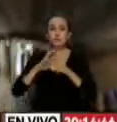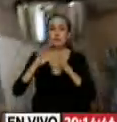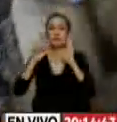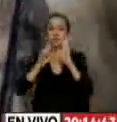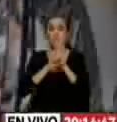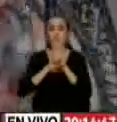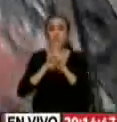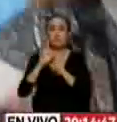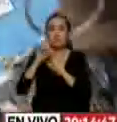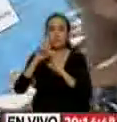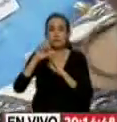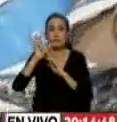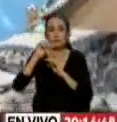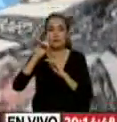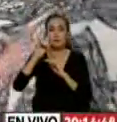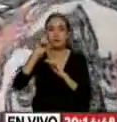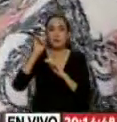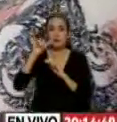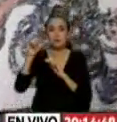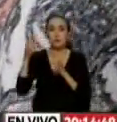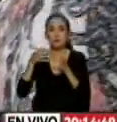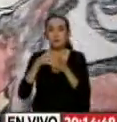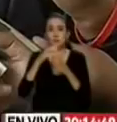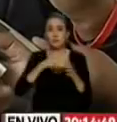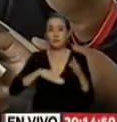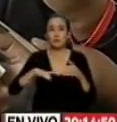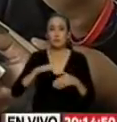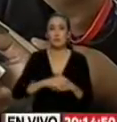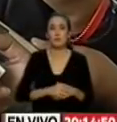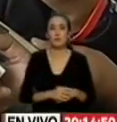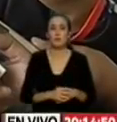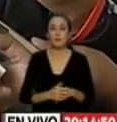de la exsecretaria del Comité Interinstitucional, Paola Carrera.